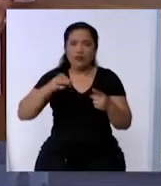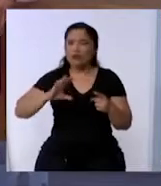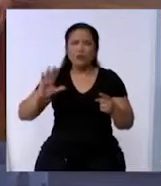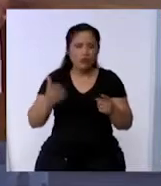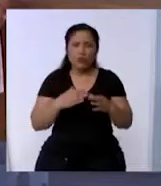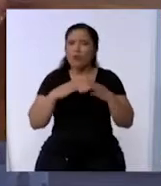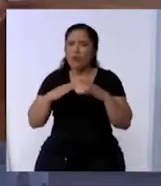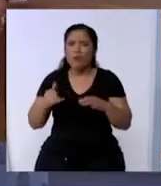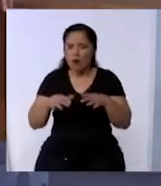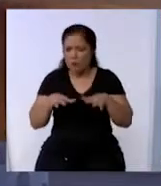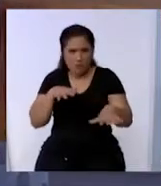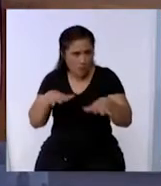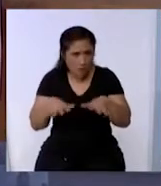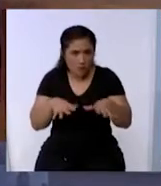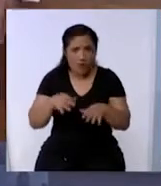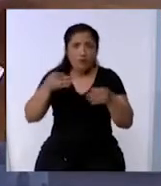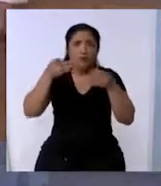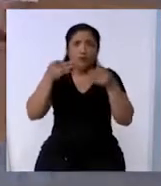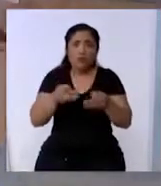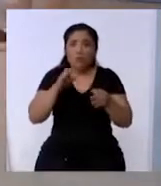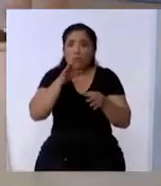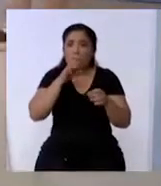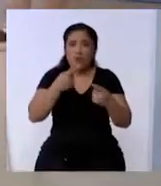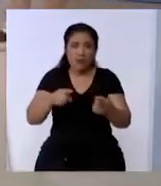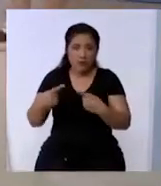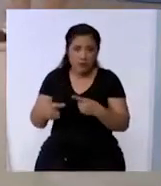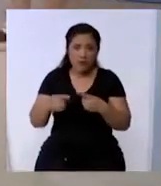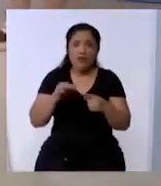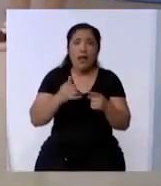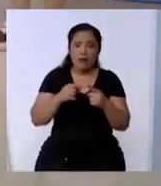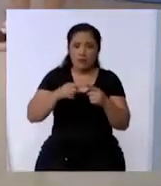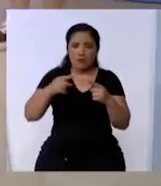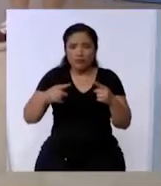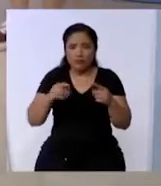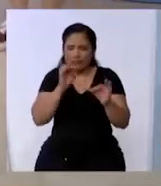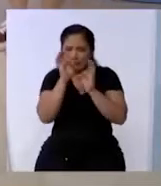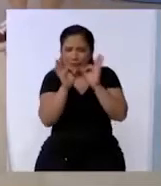se mueve porque hay un flujo de electrones. Y recordemos,